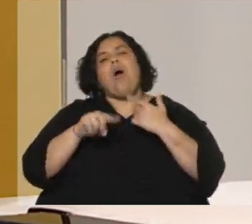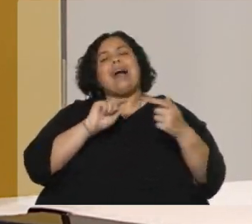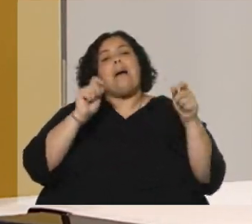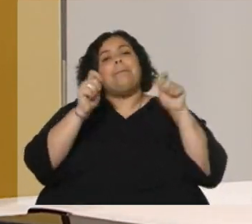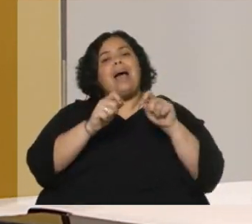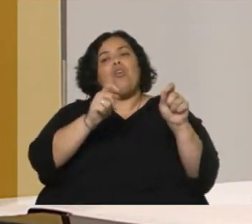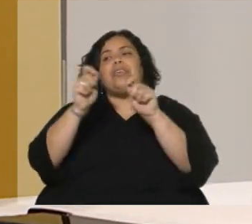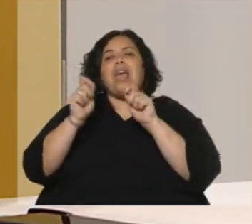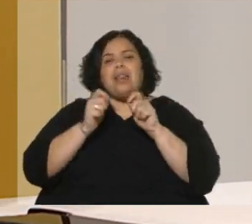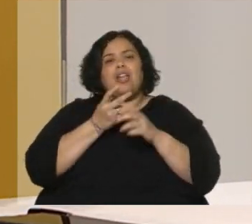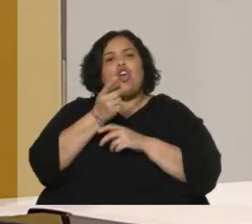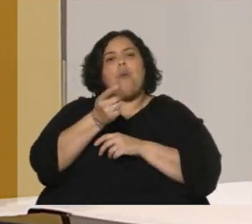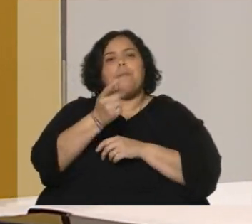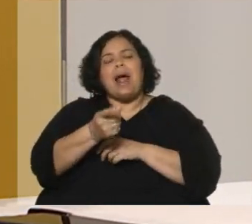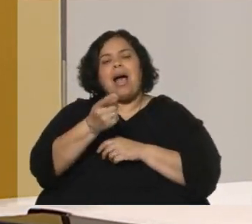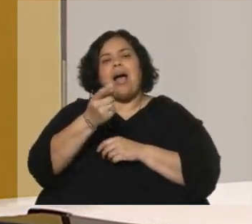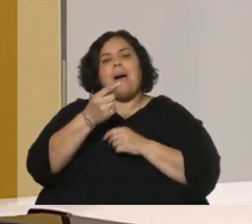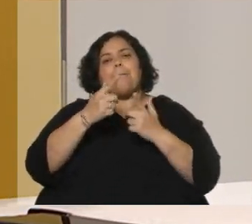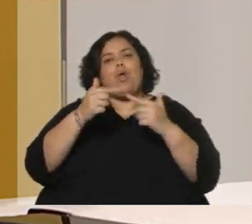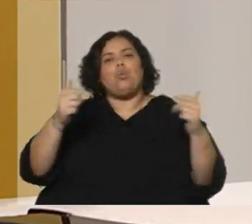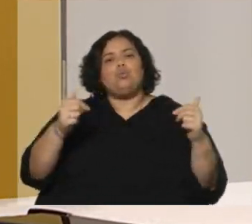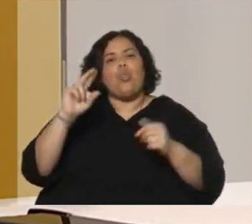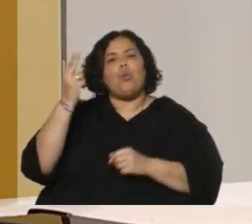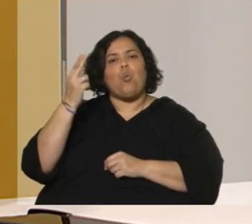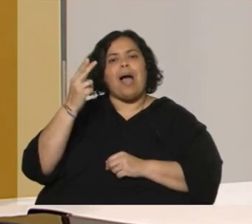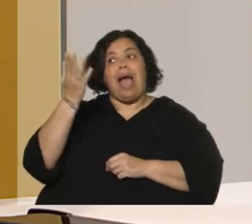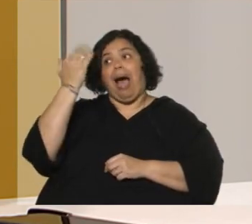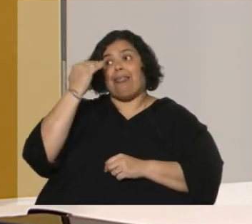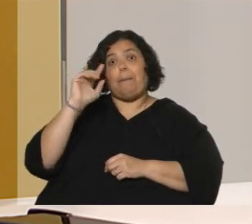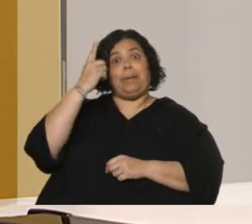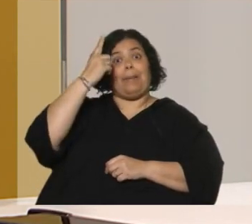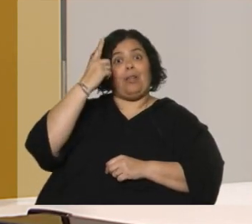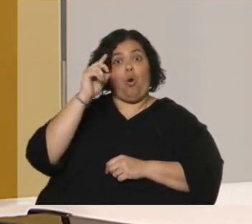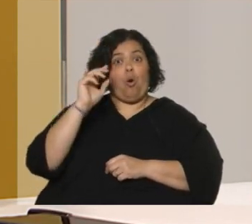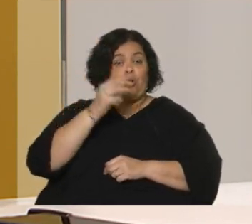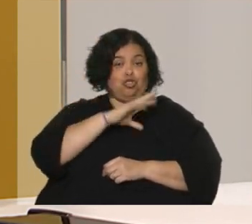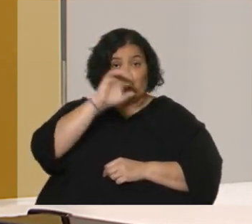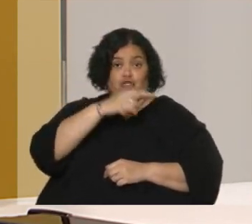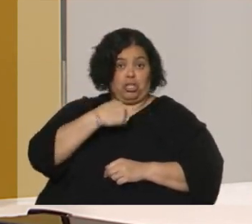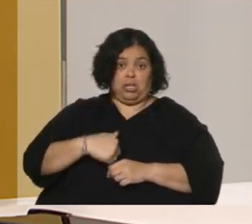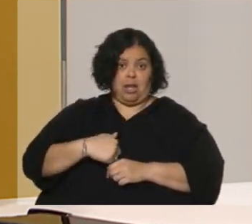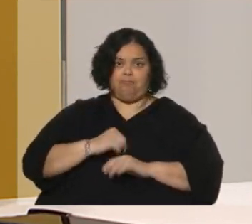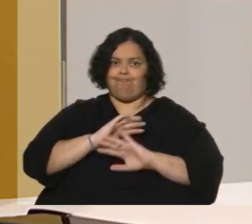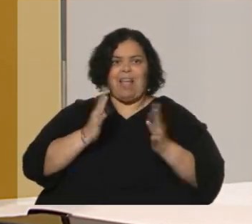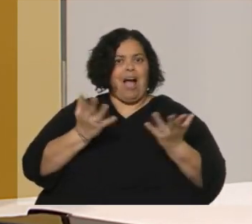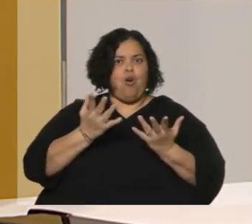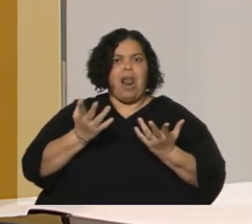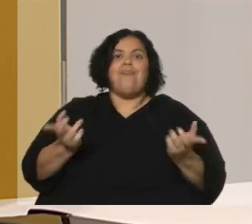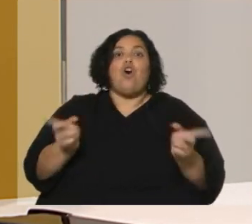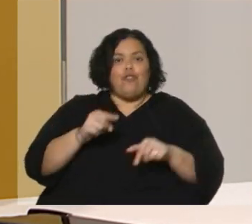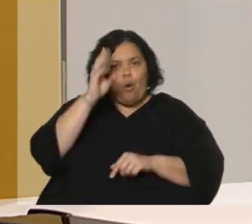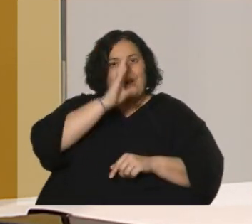compradores de productos uruguayos ya no es más china el primer comprador es Brasil volvió a ser Brasil segundo